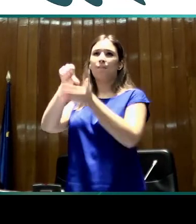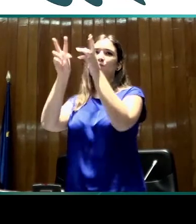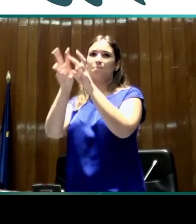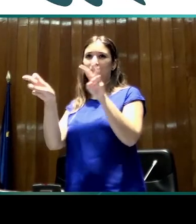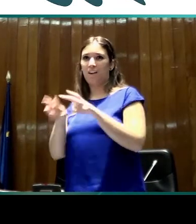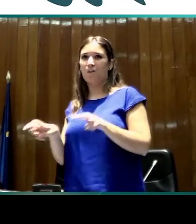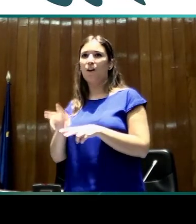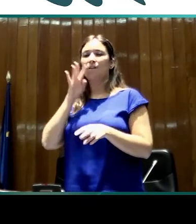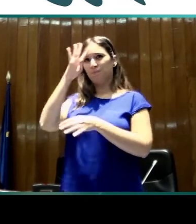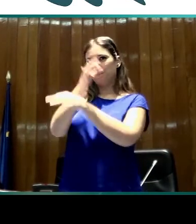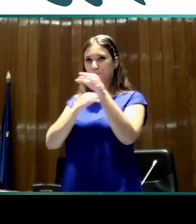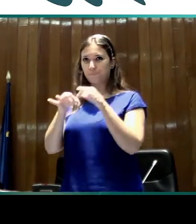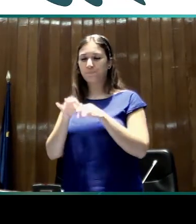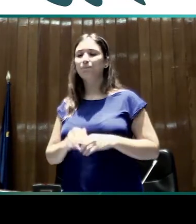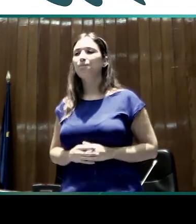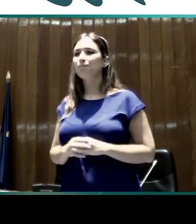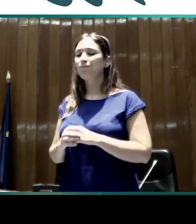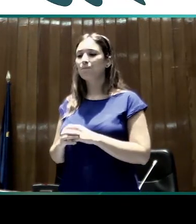en Neurociencias.